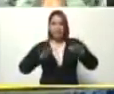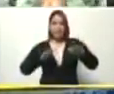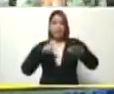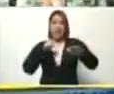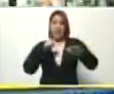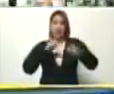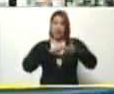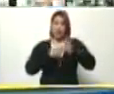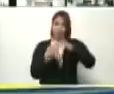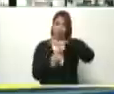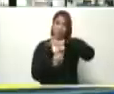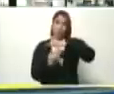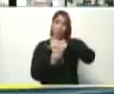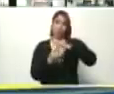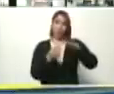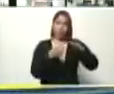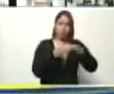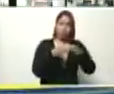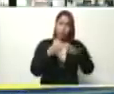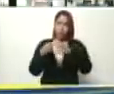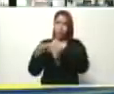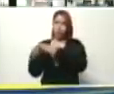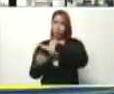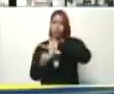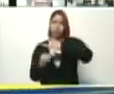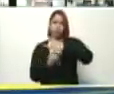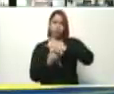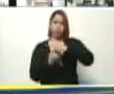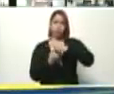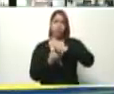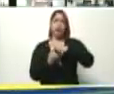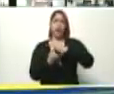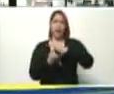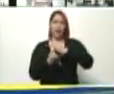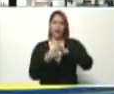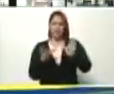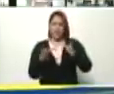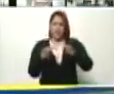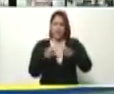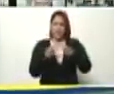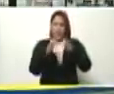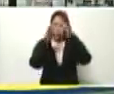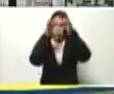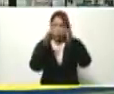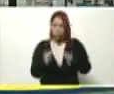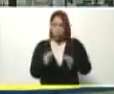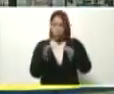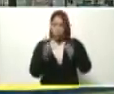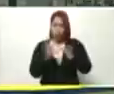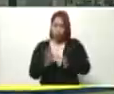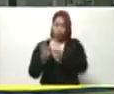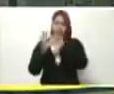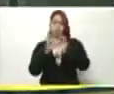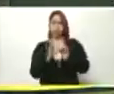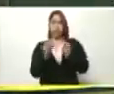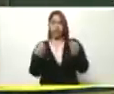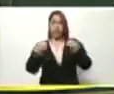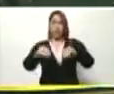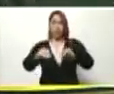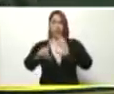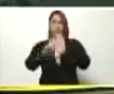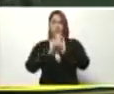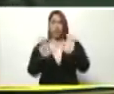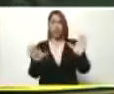institución, un conjunto de instituciones que forman una gran institución, toda unida, de acuerdo a la ley